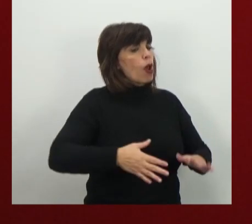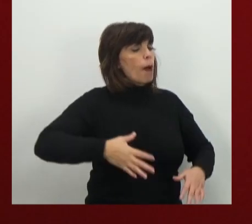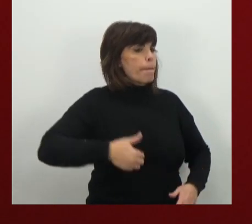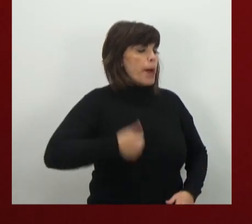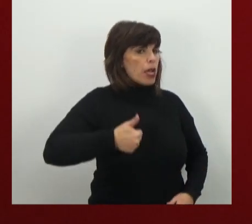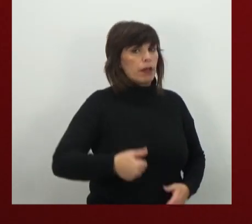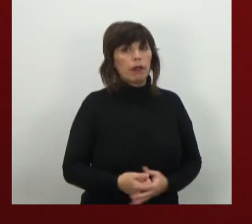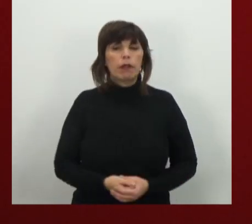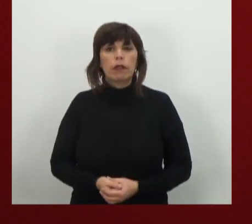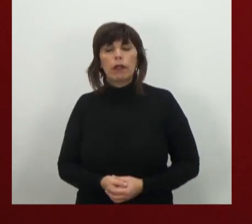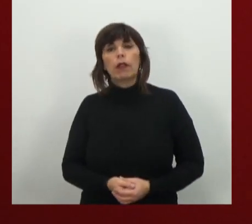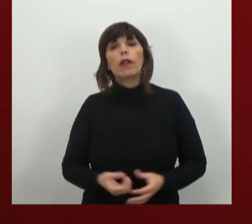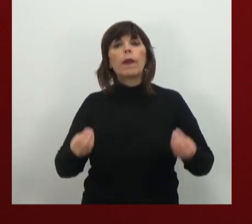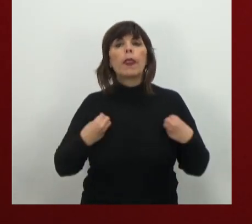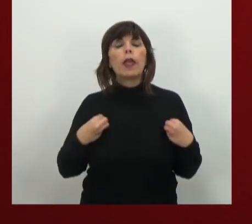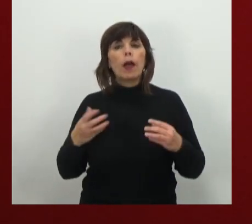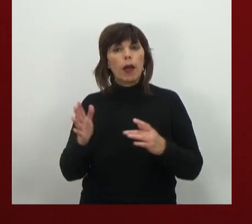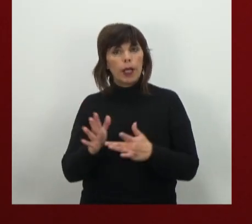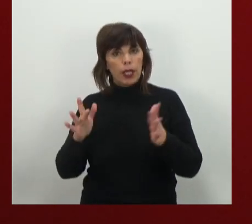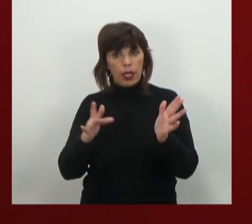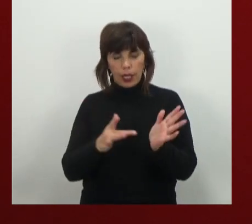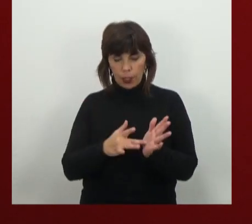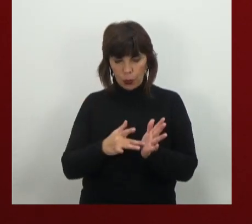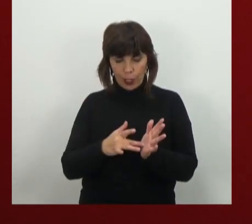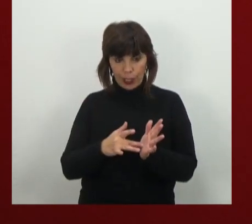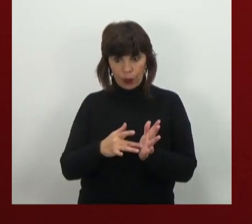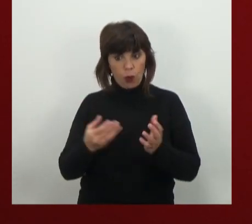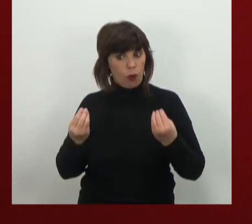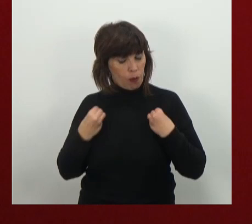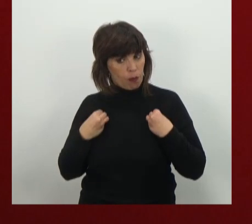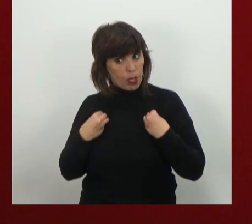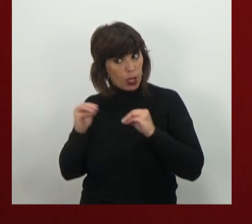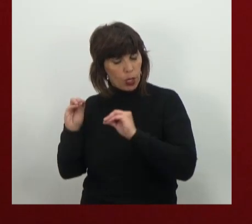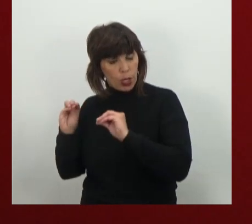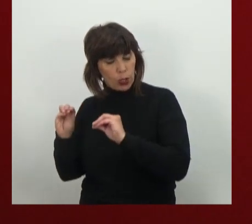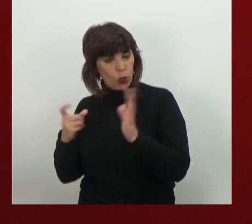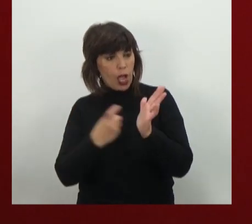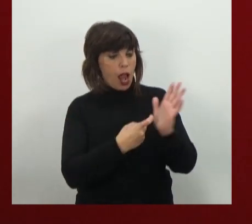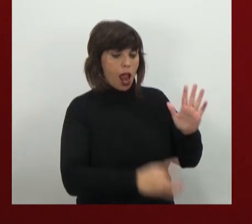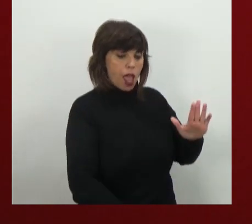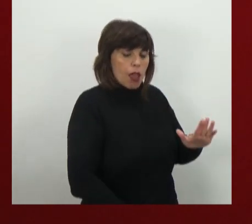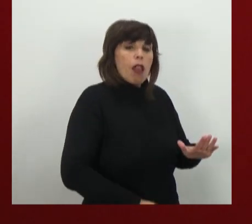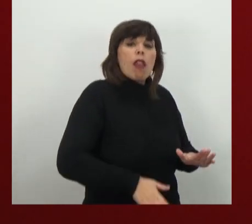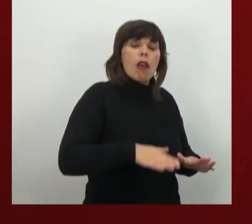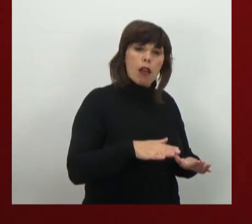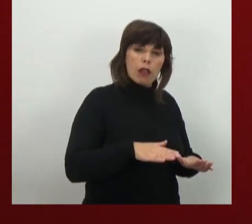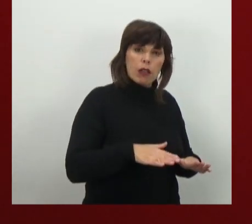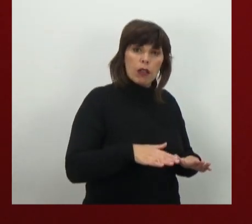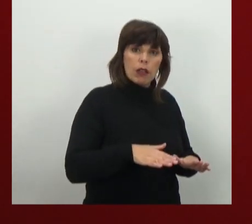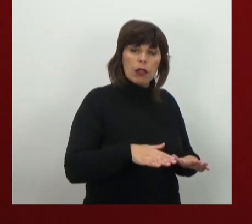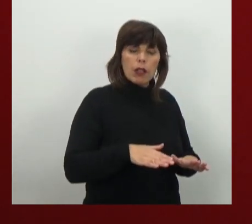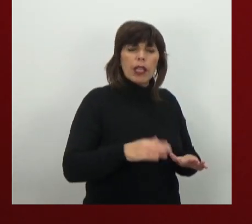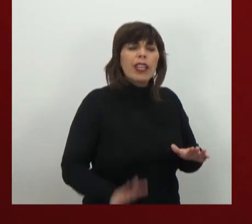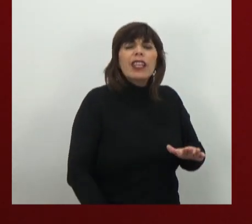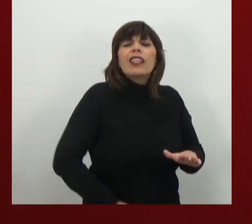La vida de Jesucristo rellenó la ley. Y esa llenura era su vida